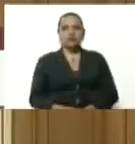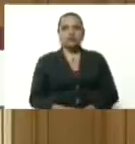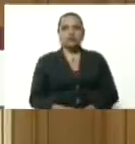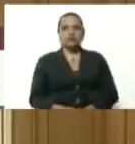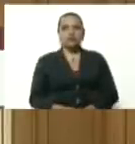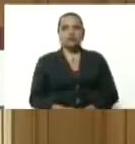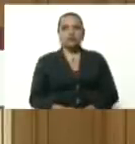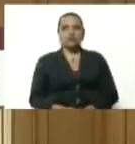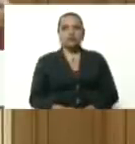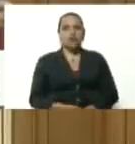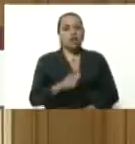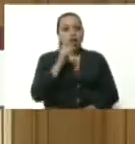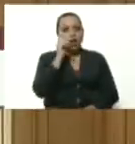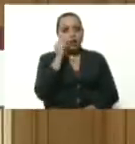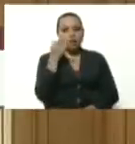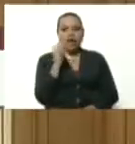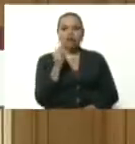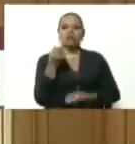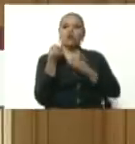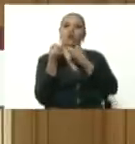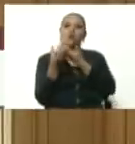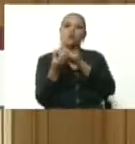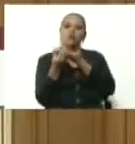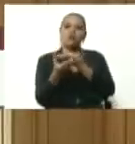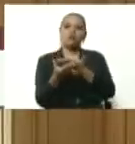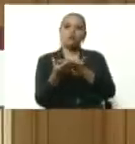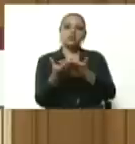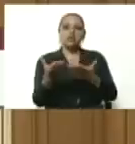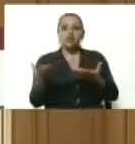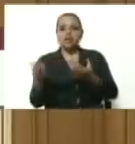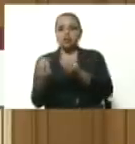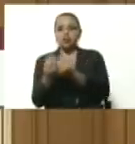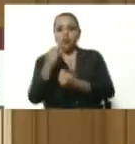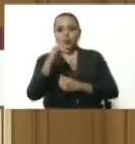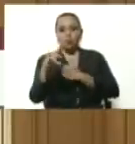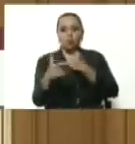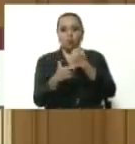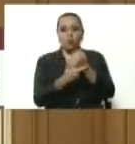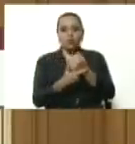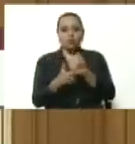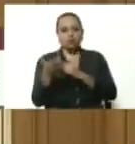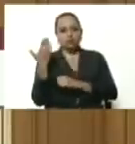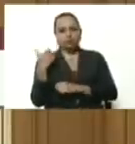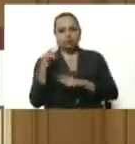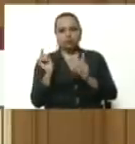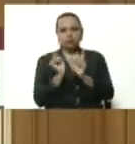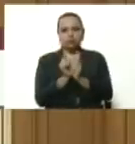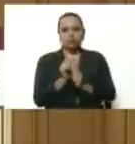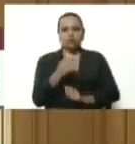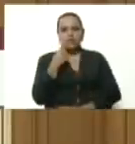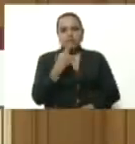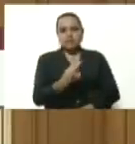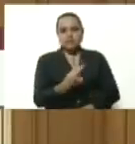montó una conferencia a Juan Guaidó recientemente con